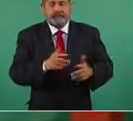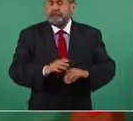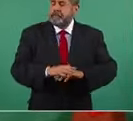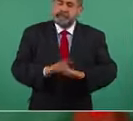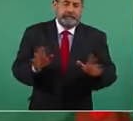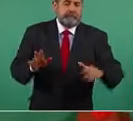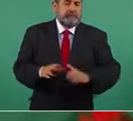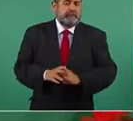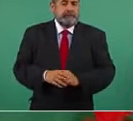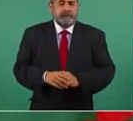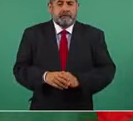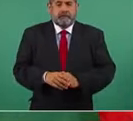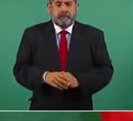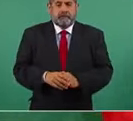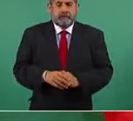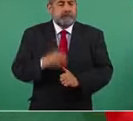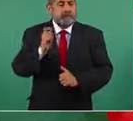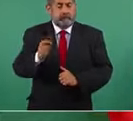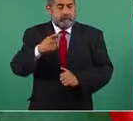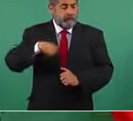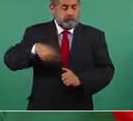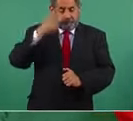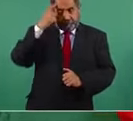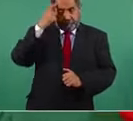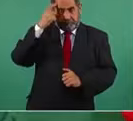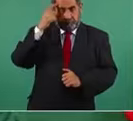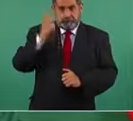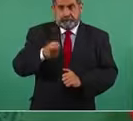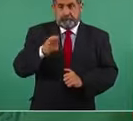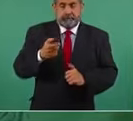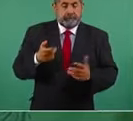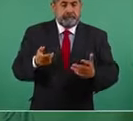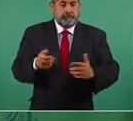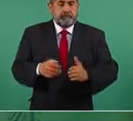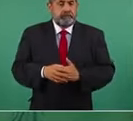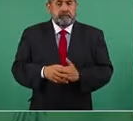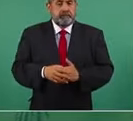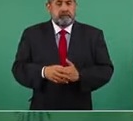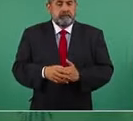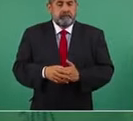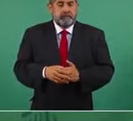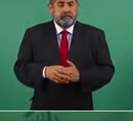Entonces, tiene que ser una gente